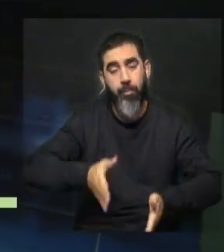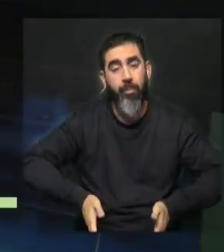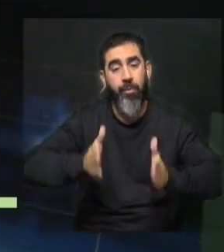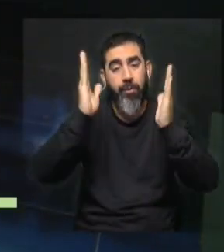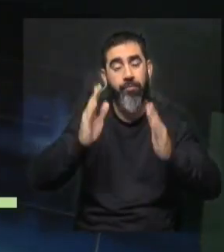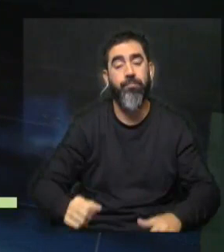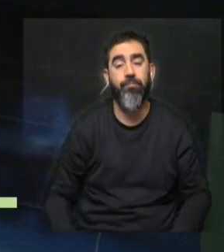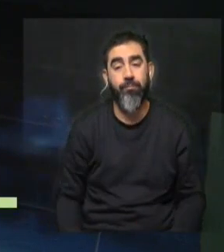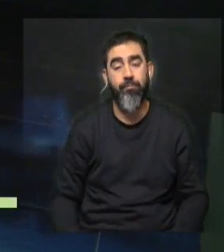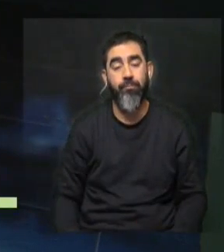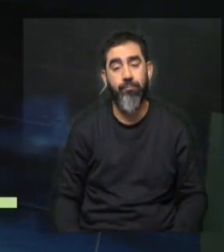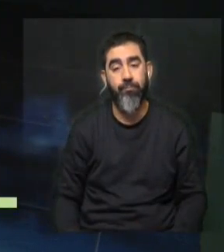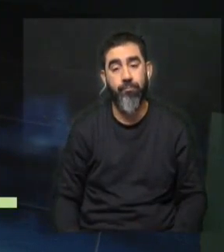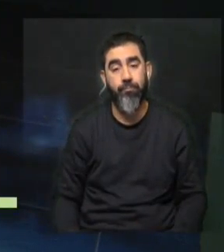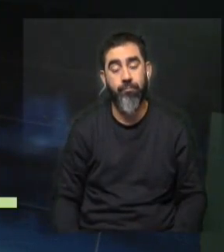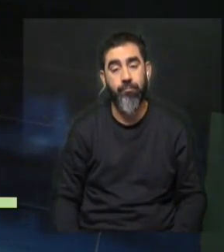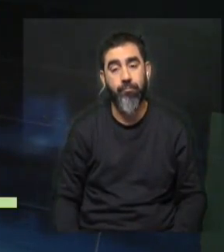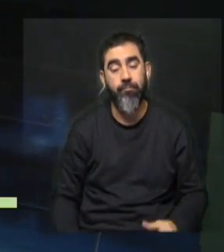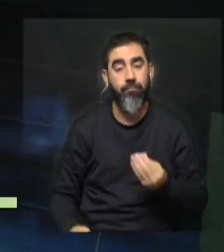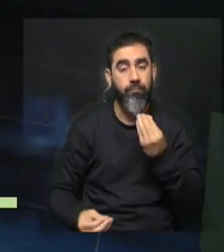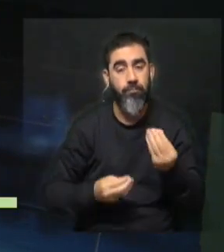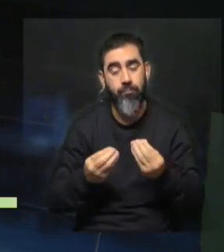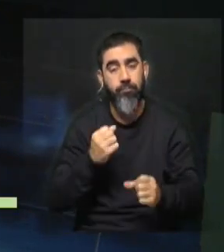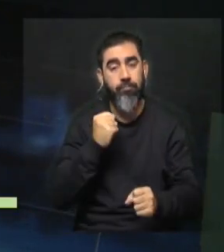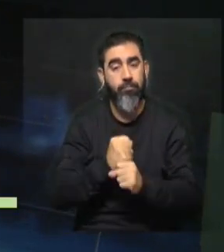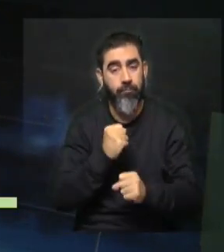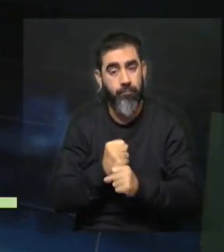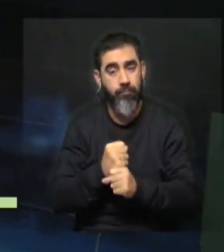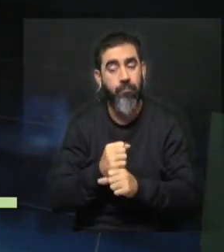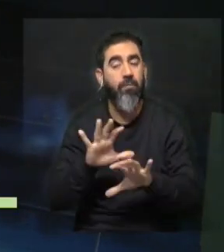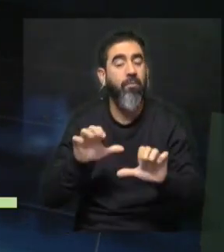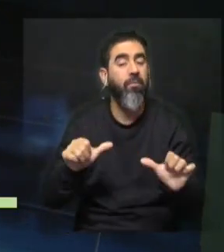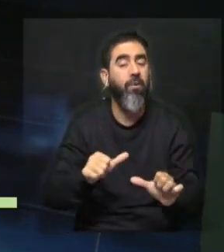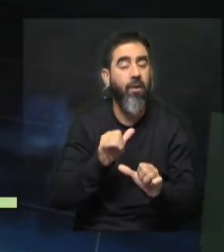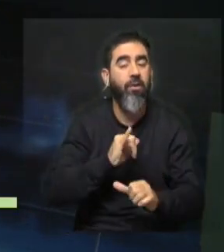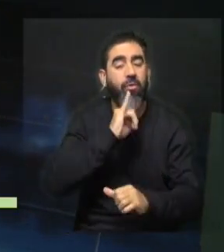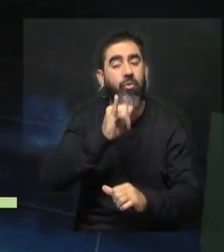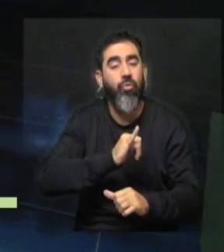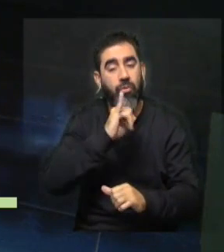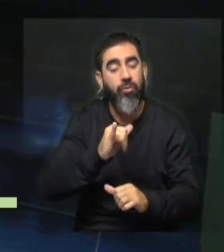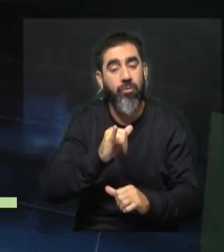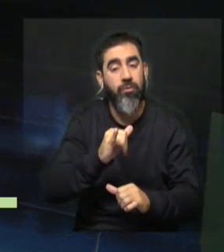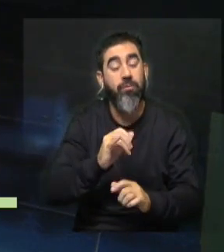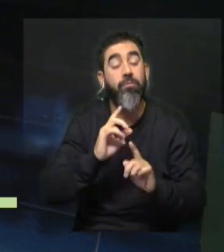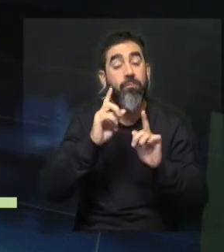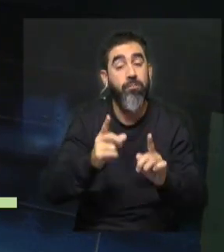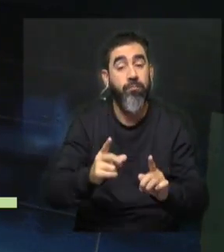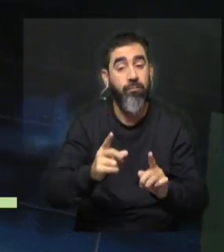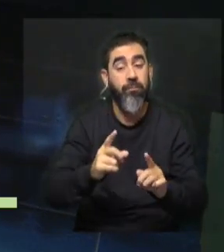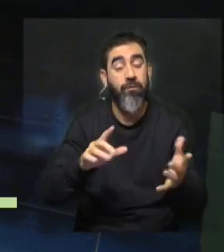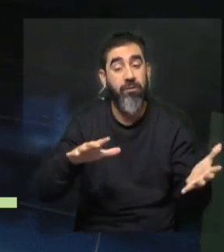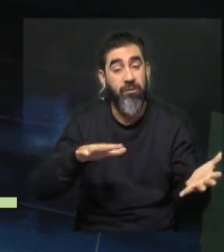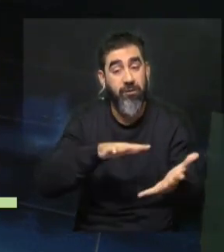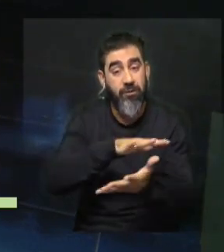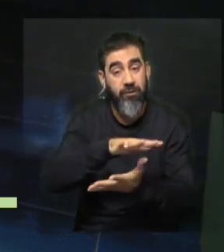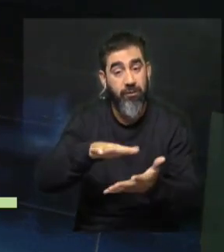otros temas sí efectivamente para conocer Bueno cómo se está trabajando justamente Qué novedades hay en el hospital de clínicas pero también sobre una